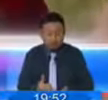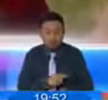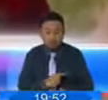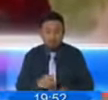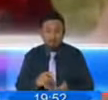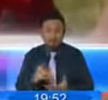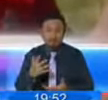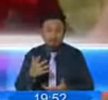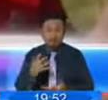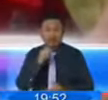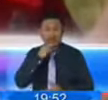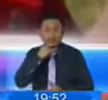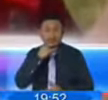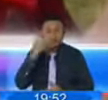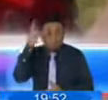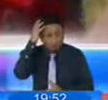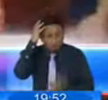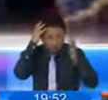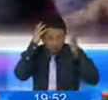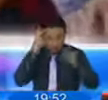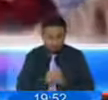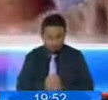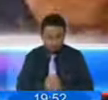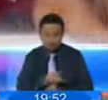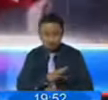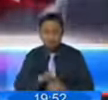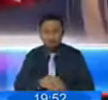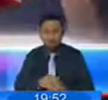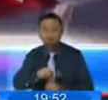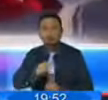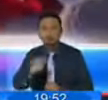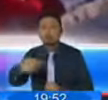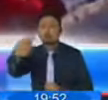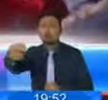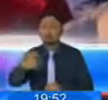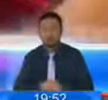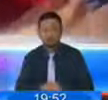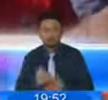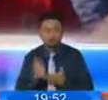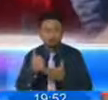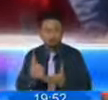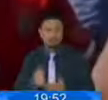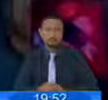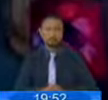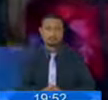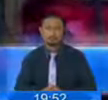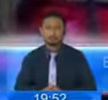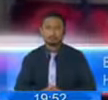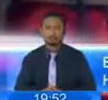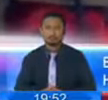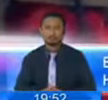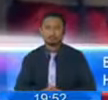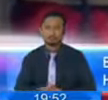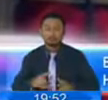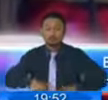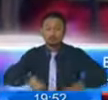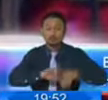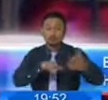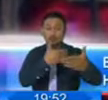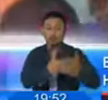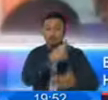colocando hielo en las heridas. Luego me dijeron que fuera otro tren a prestar socorro. Al lugar llegaron